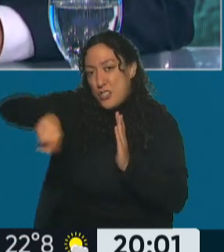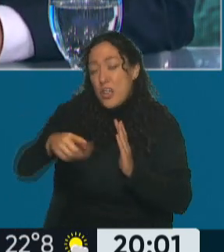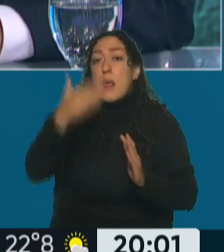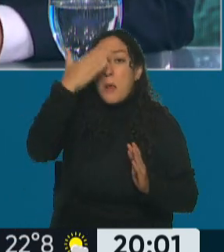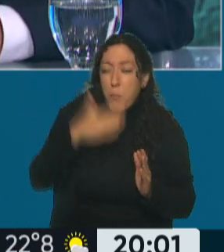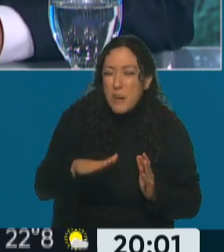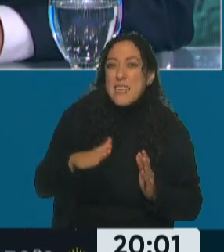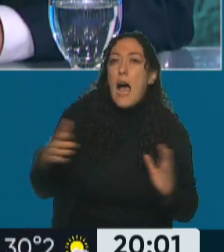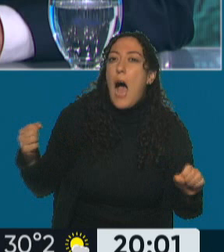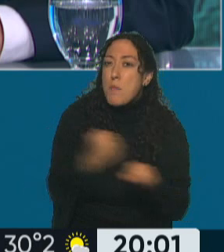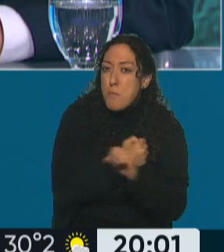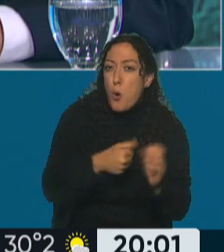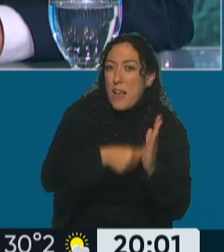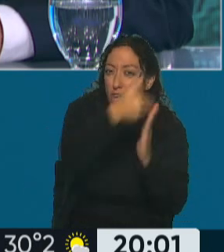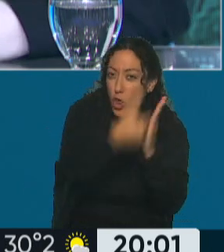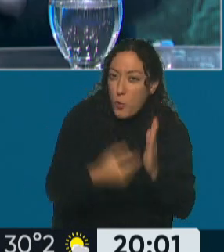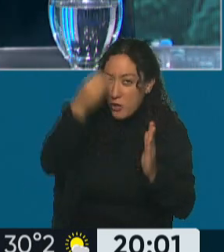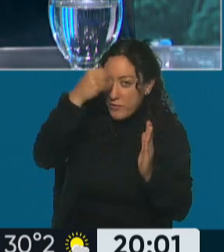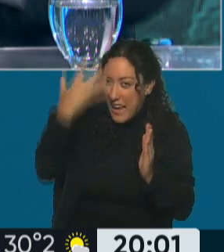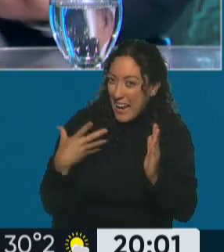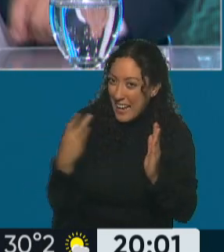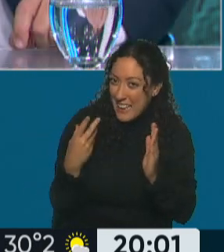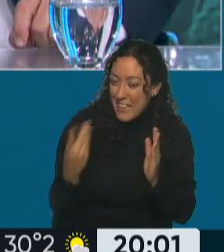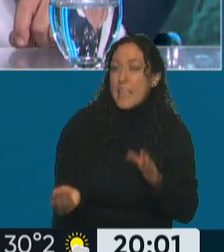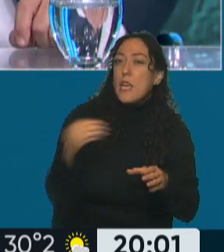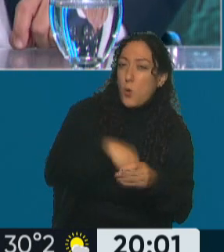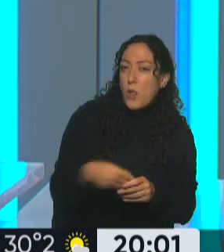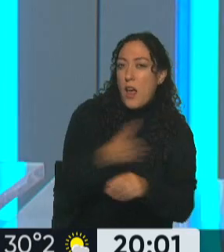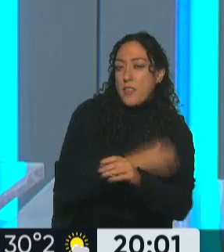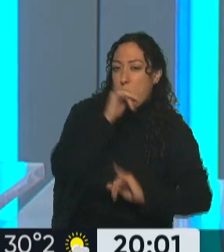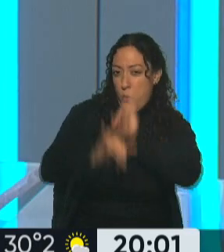aprobación de parte de la gerencia va a incluir esto que estás anticipando. Muchas gracias, Raúl de la Torre.